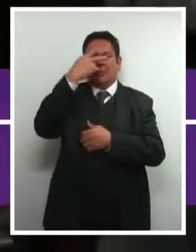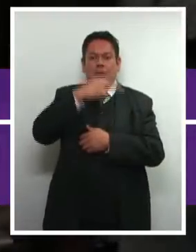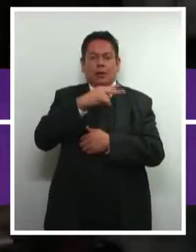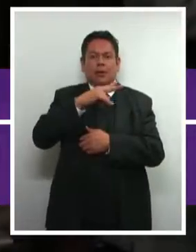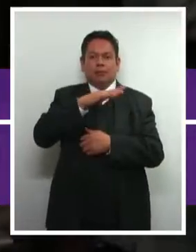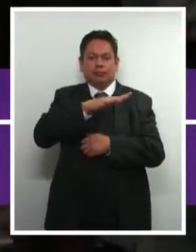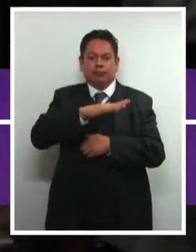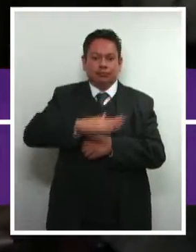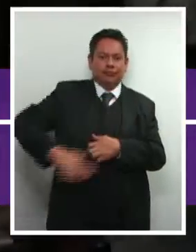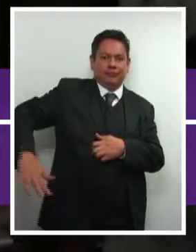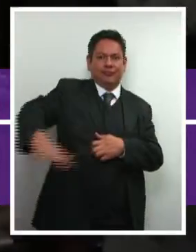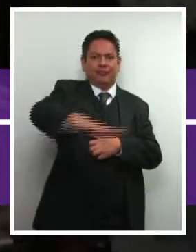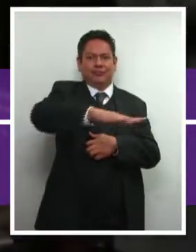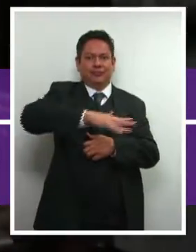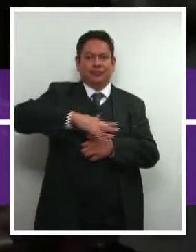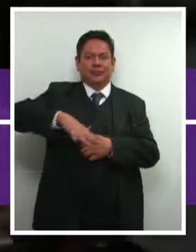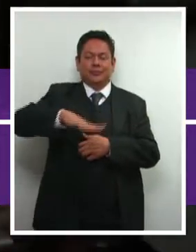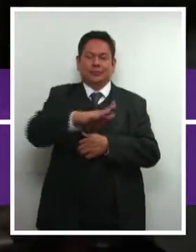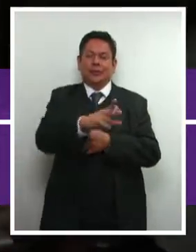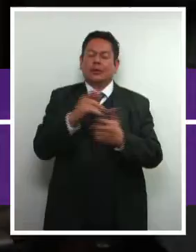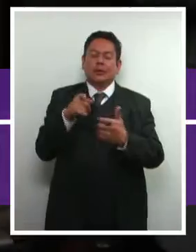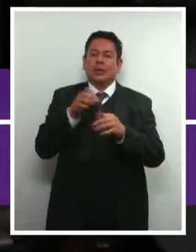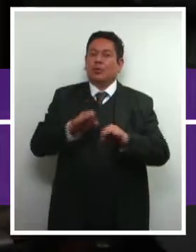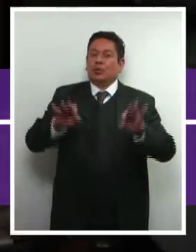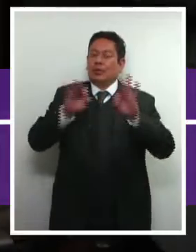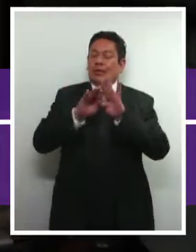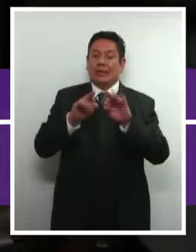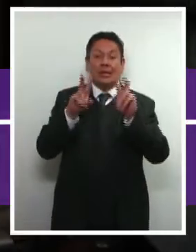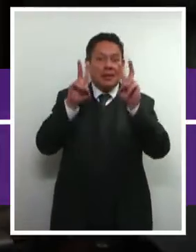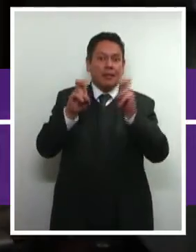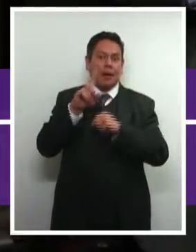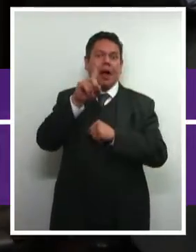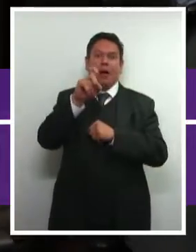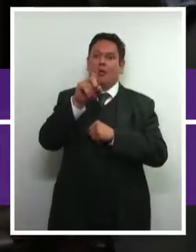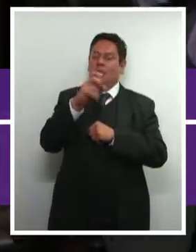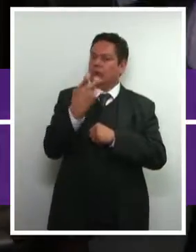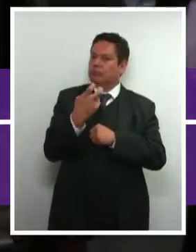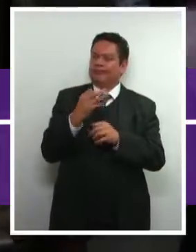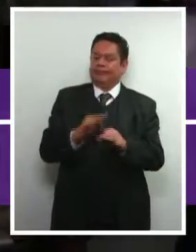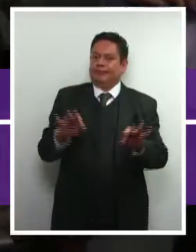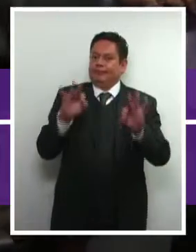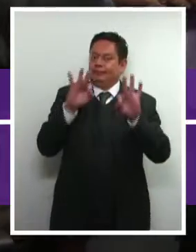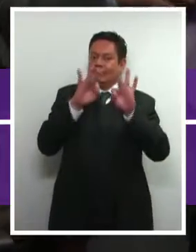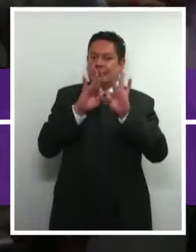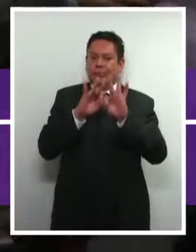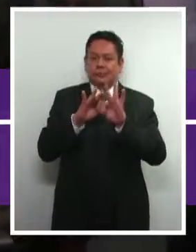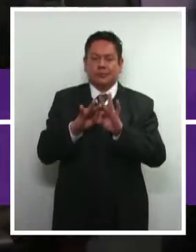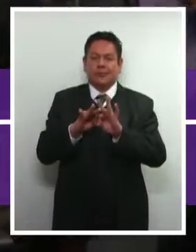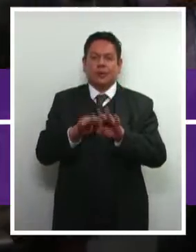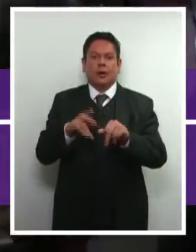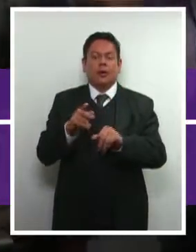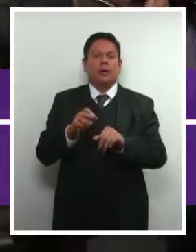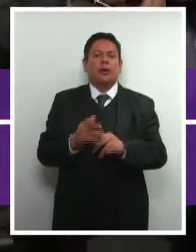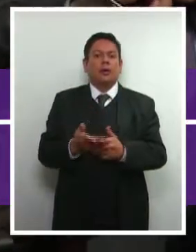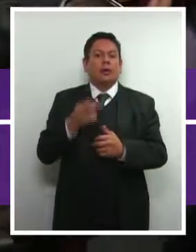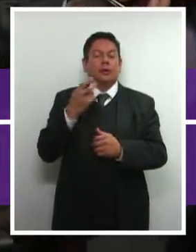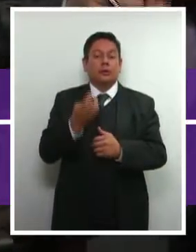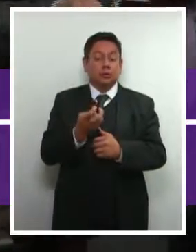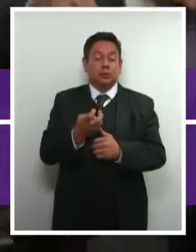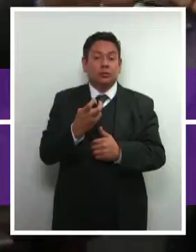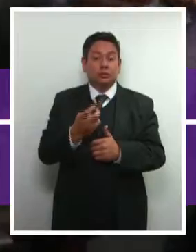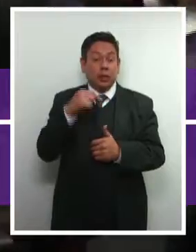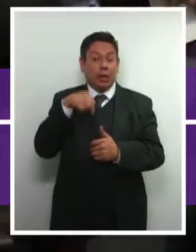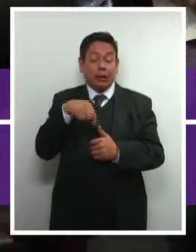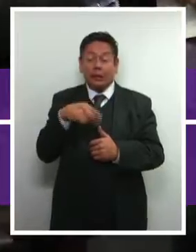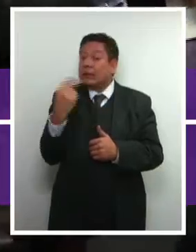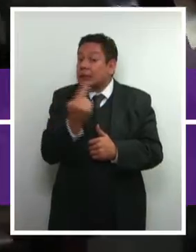el tema hídrico es algo absolutamente vital. El tema del agua es algo inherentemente vital y esencial de nuestra